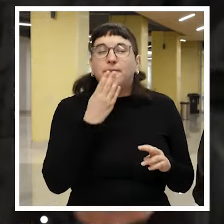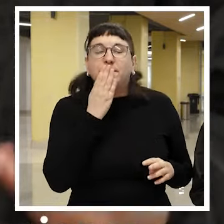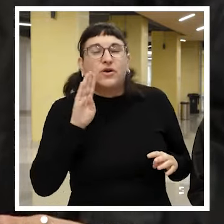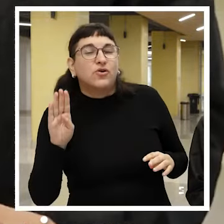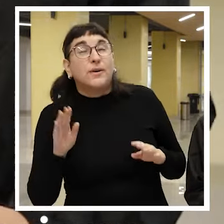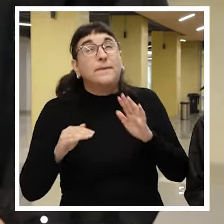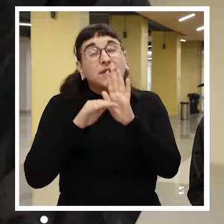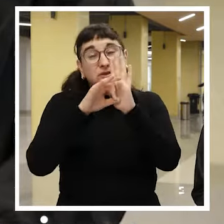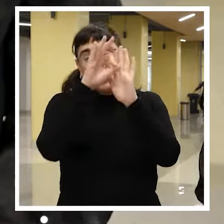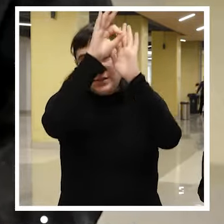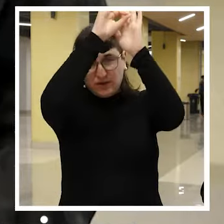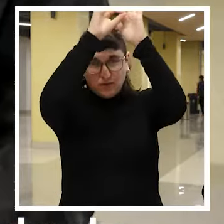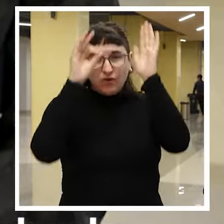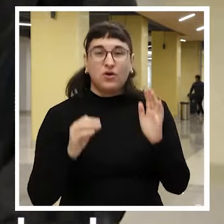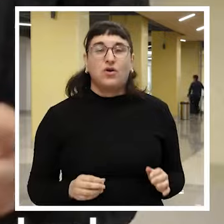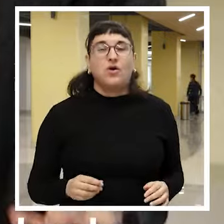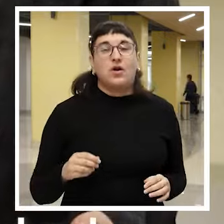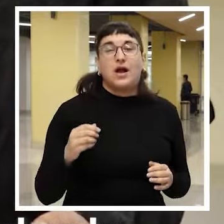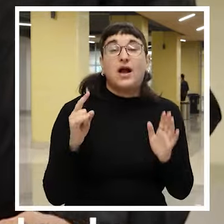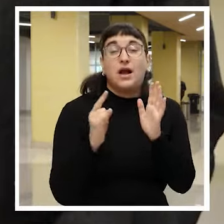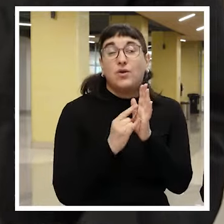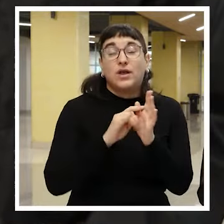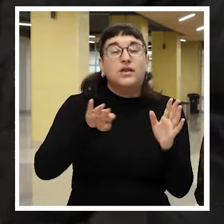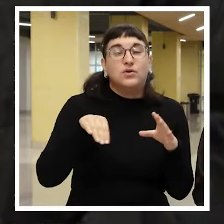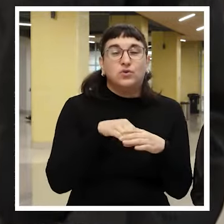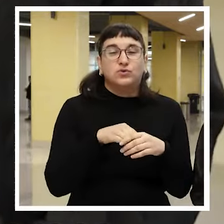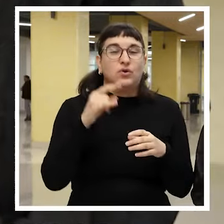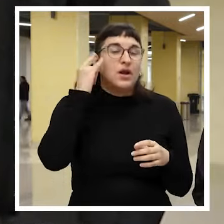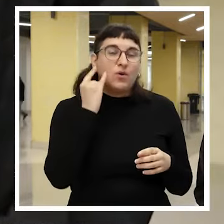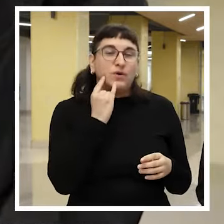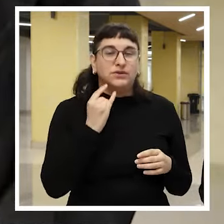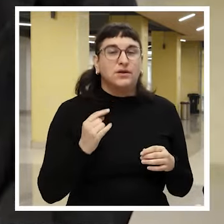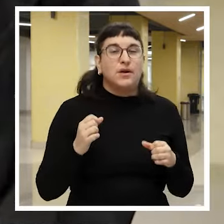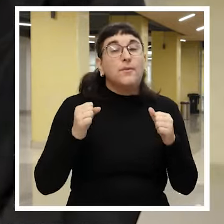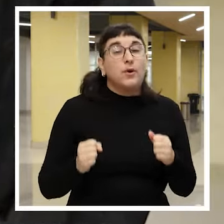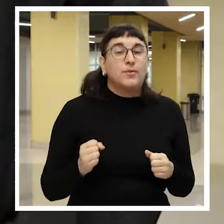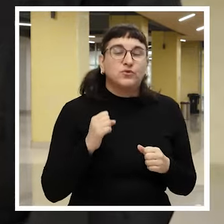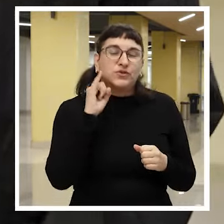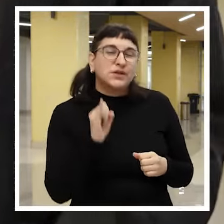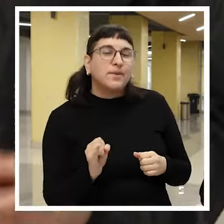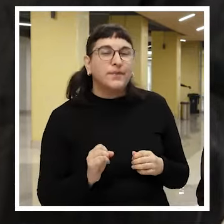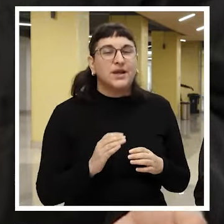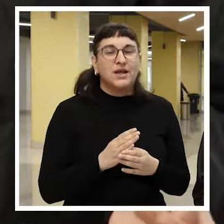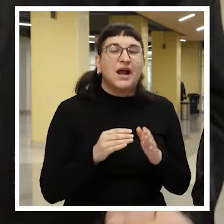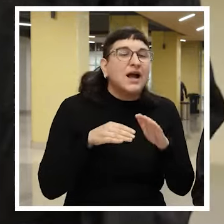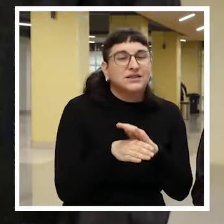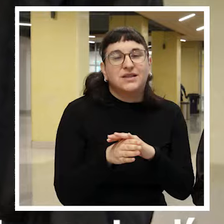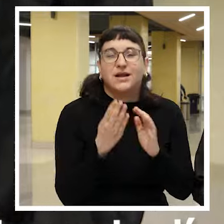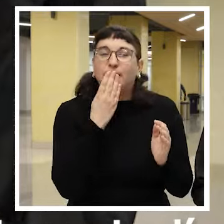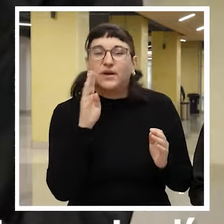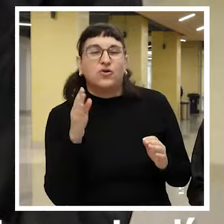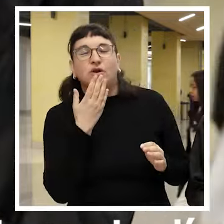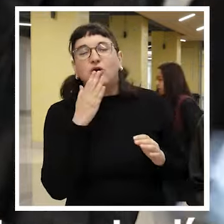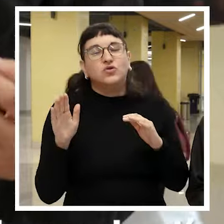hagan mejoras en este tema de inclusión, ¿no? Eso es muy importante, porque así podemos siempre ir accediendo a mejores